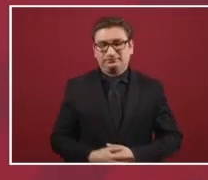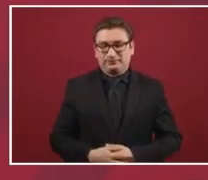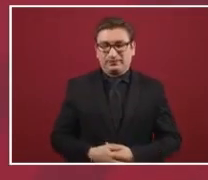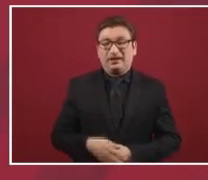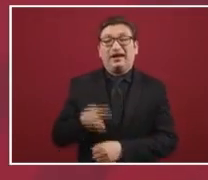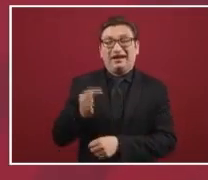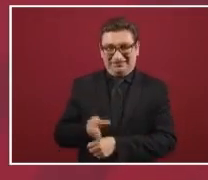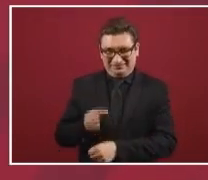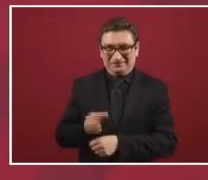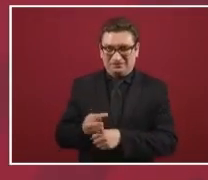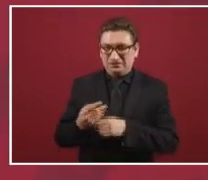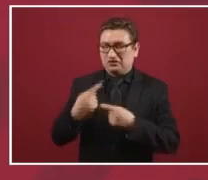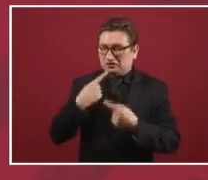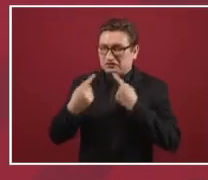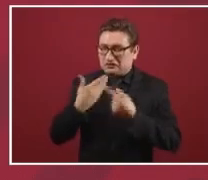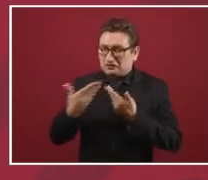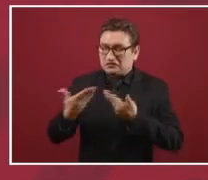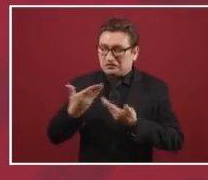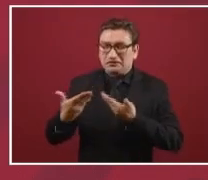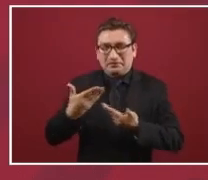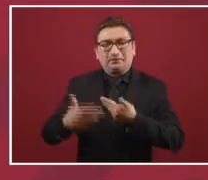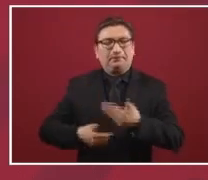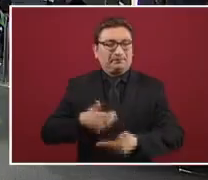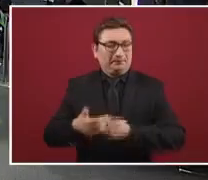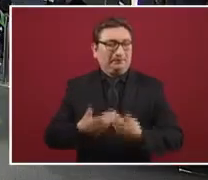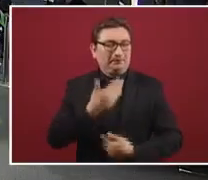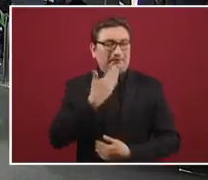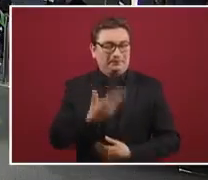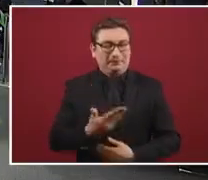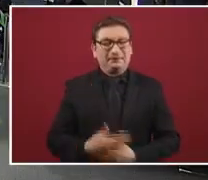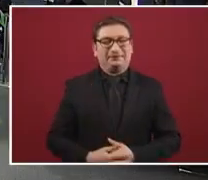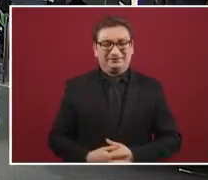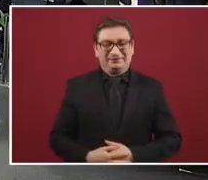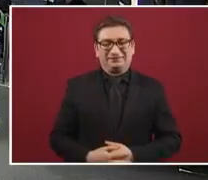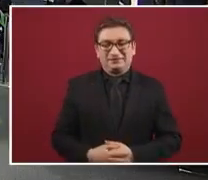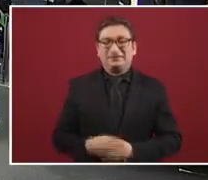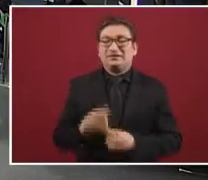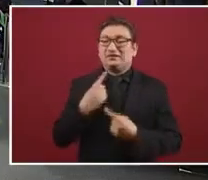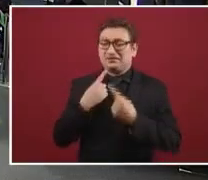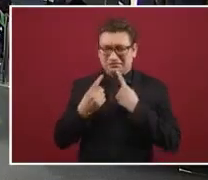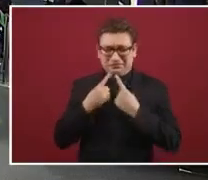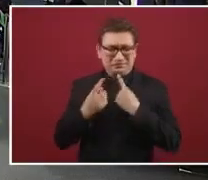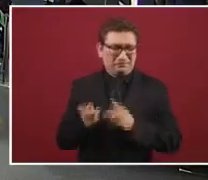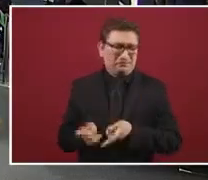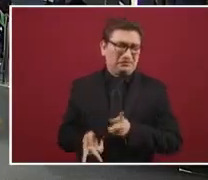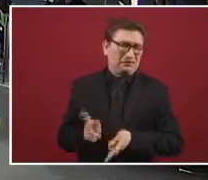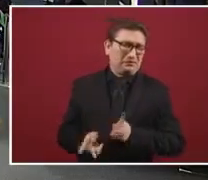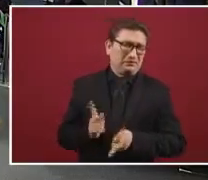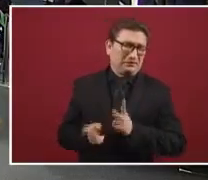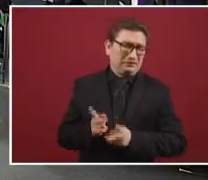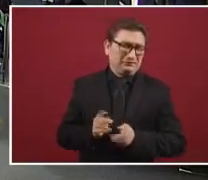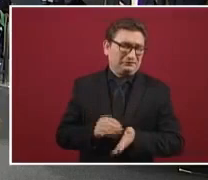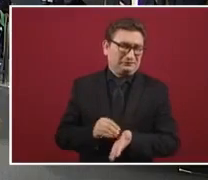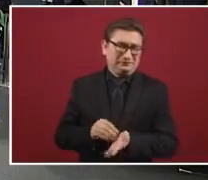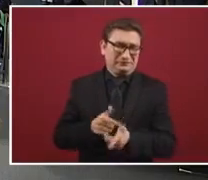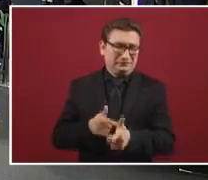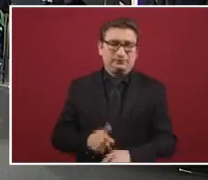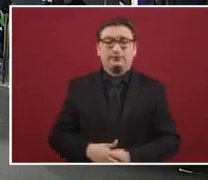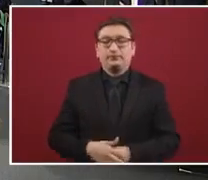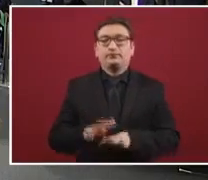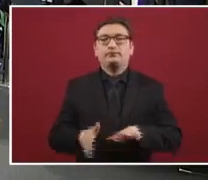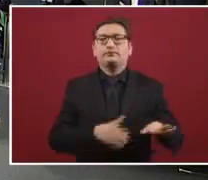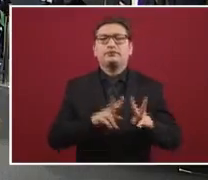Sí, se va avanzando muy bien. Hay diálogo, diálogo, diálogo, diálogo permanente. ¿El avión presidencial?